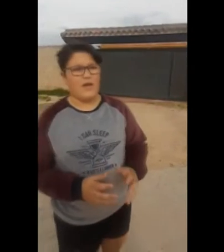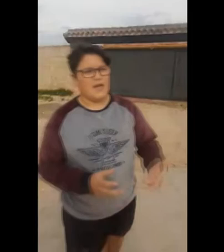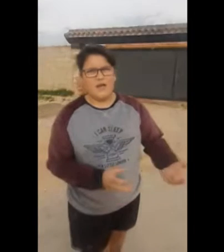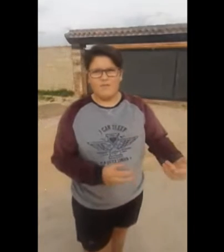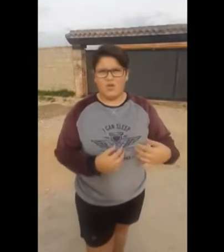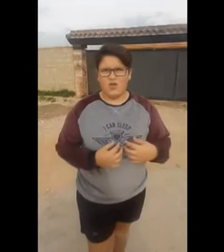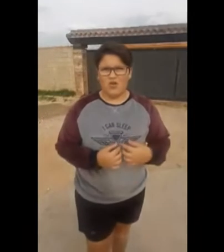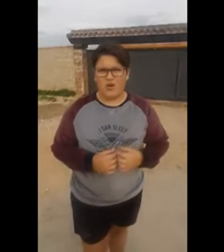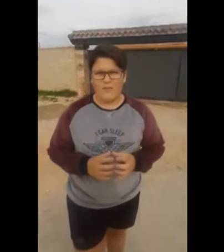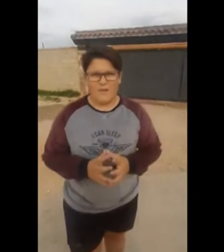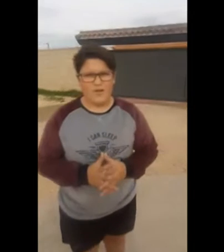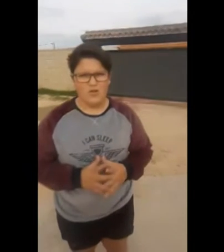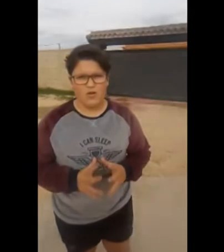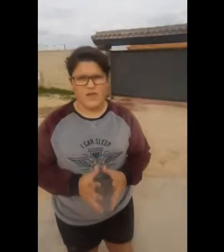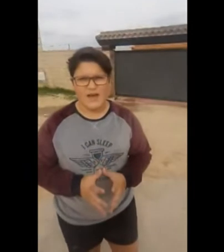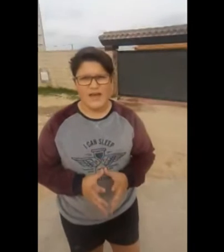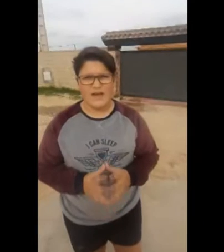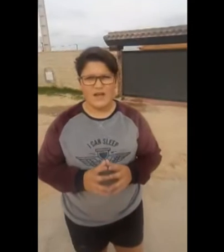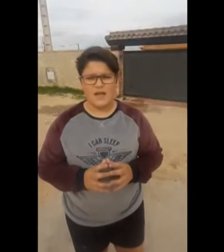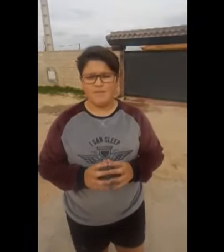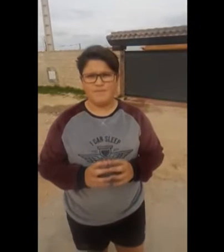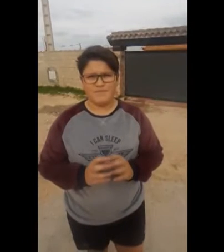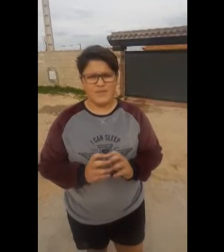porque yo toco las palmas todos los días